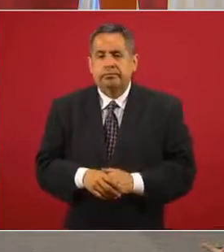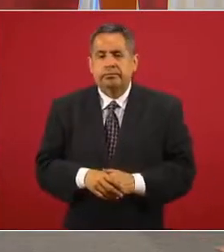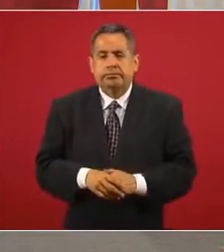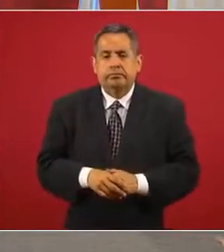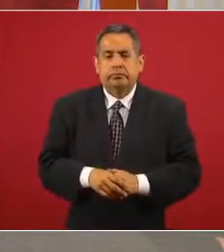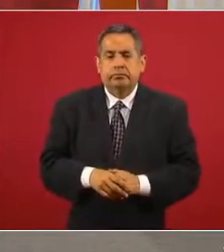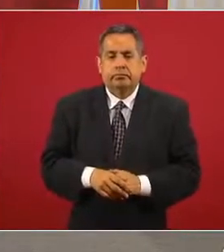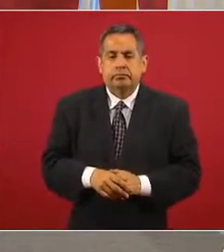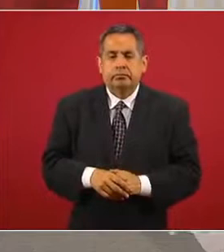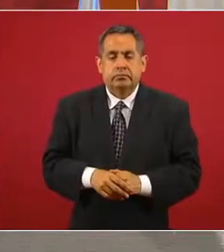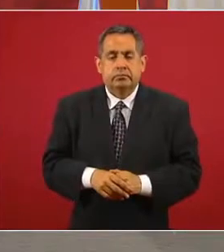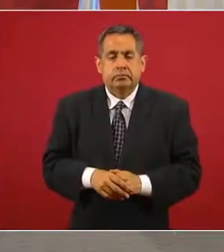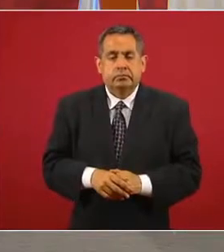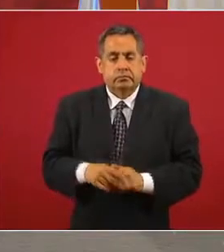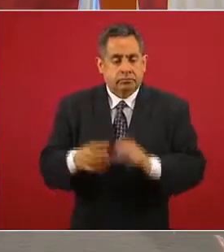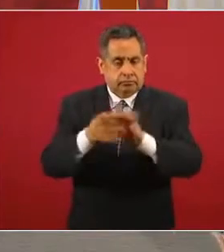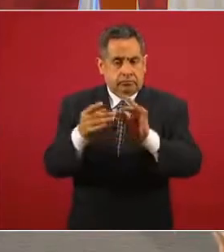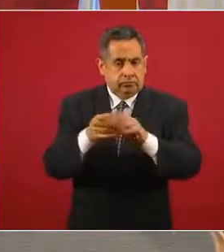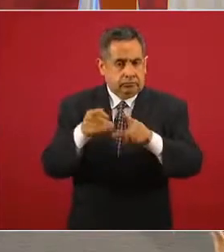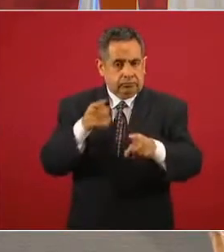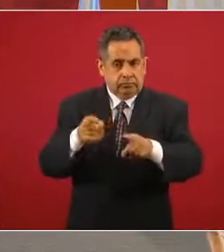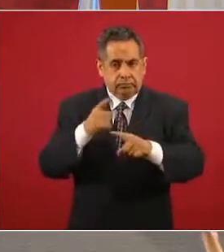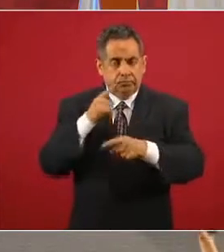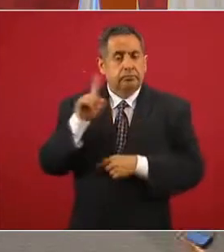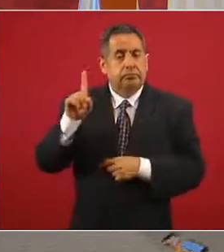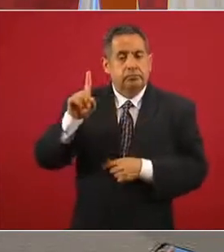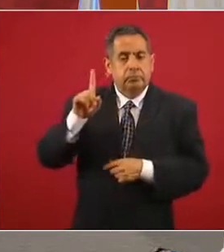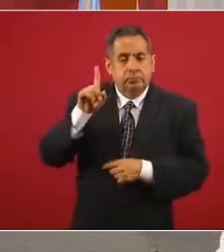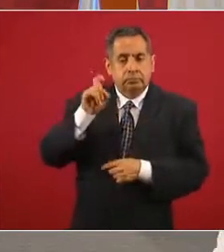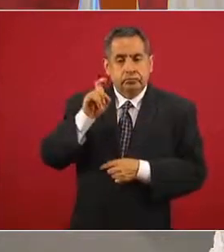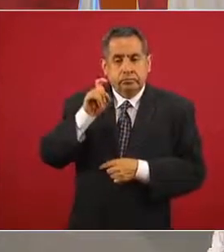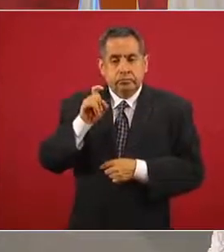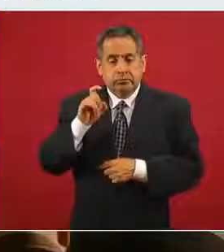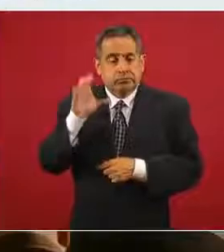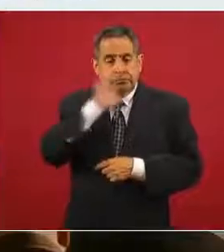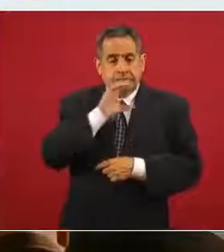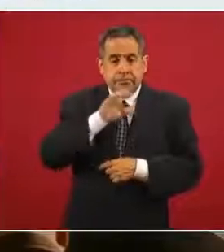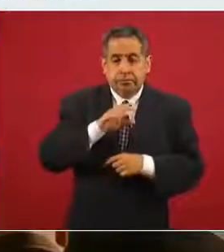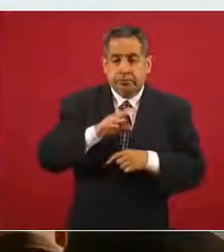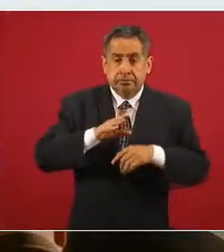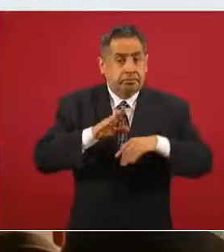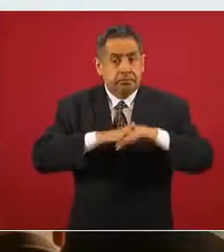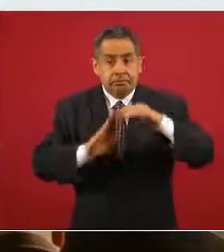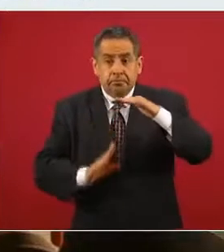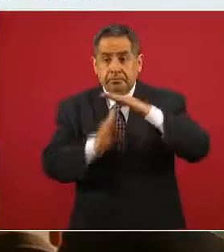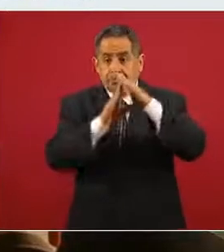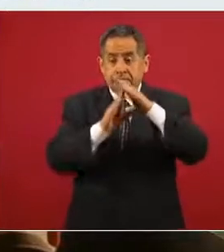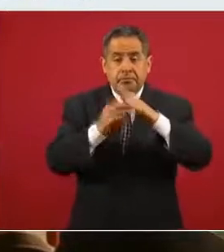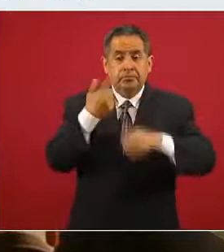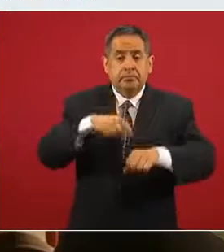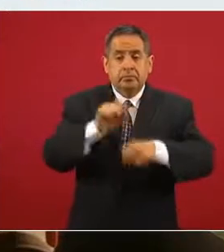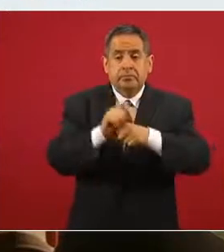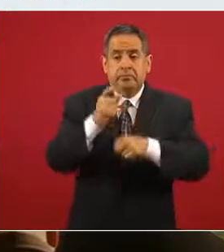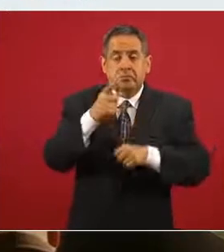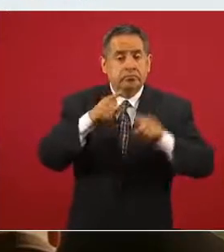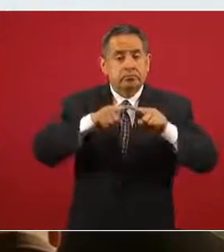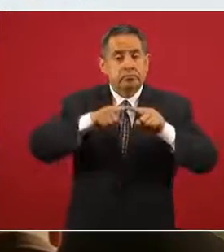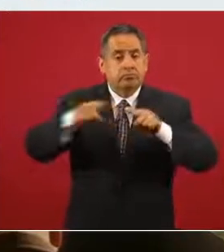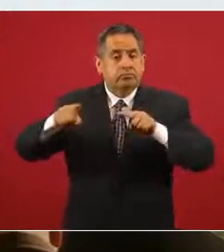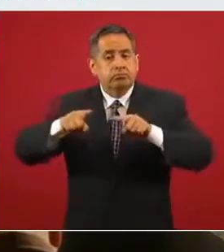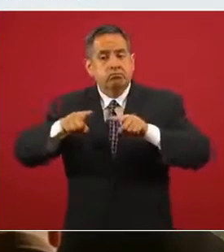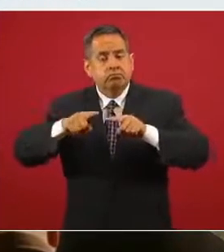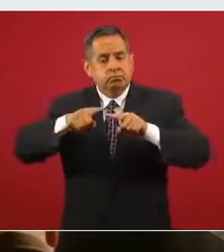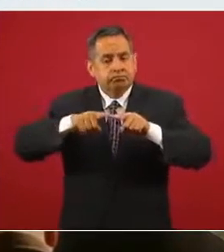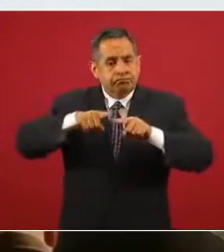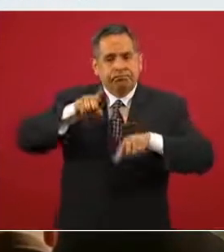Regrésame tantito, por favor. Aquí vemos Aguascalientes subió, llegó a un máximo en la semana 24 y desde entonces con variaciones